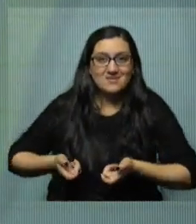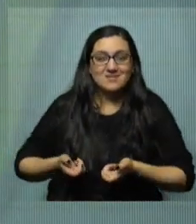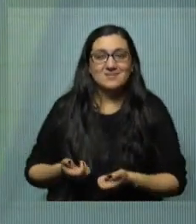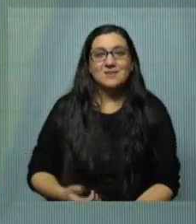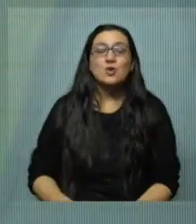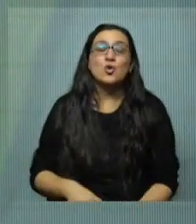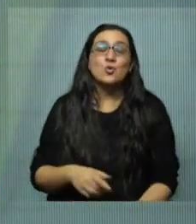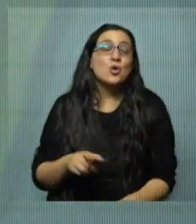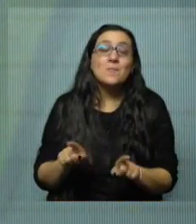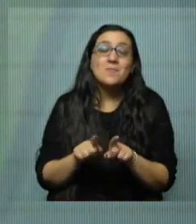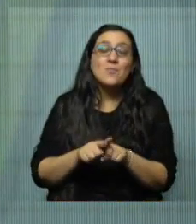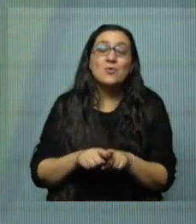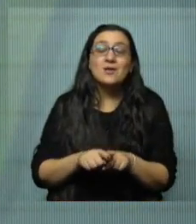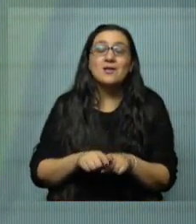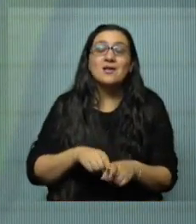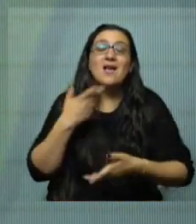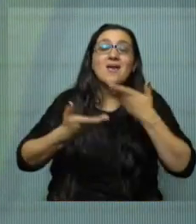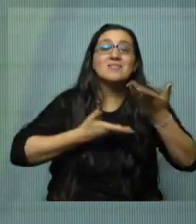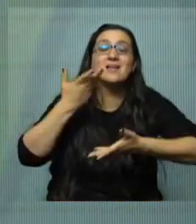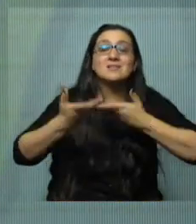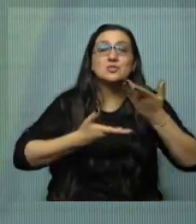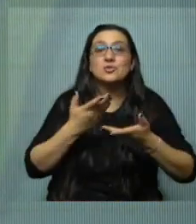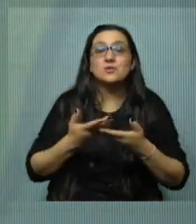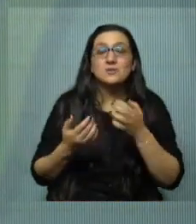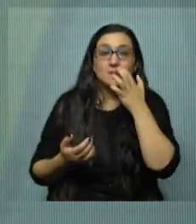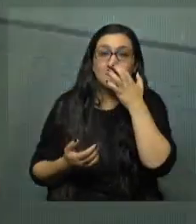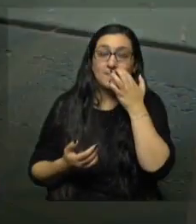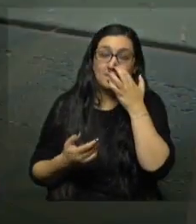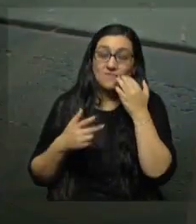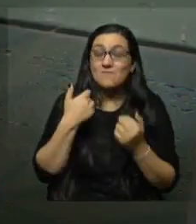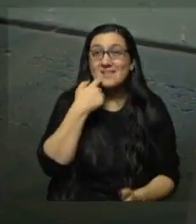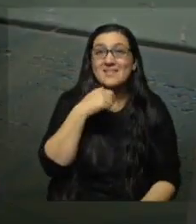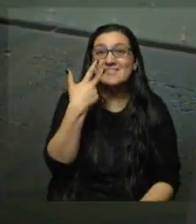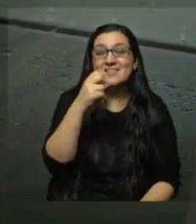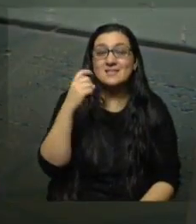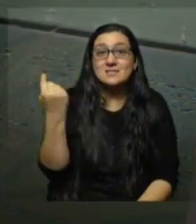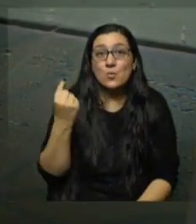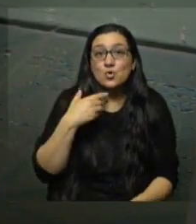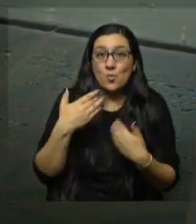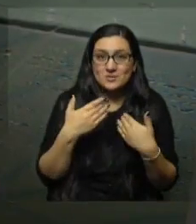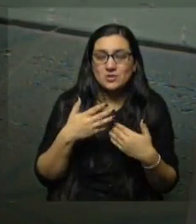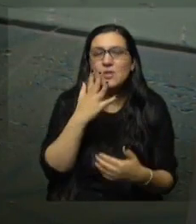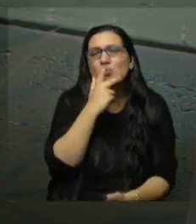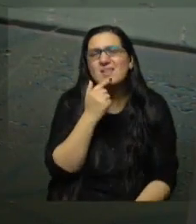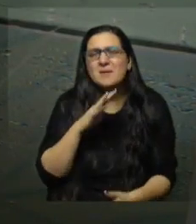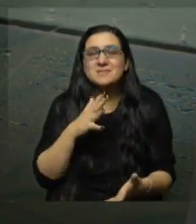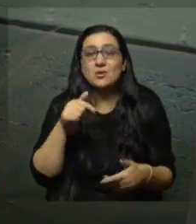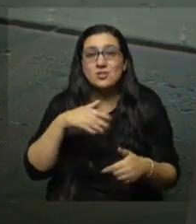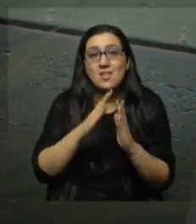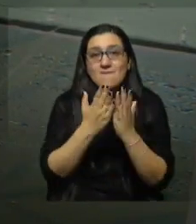vivo, de tenerlo a través de las letras. Nos quedan 30 segundos de conversación. ¿Qué te gustaría que pasara con este